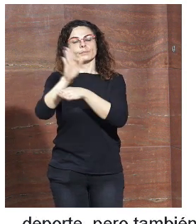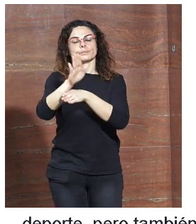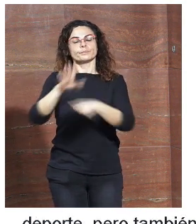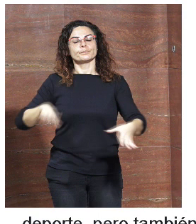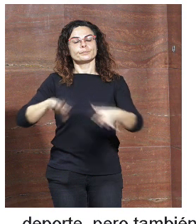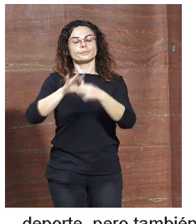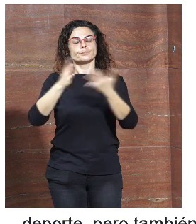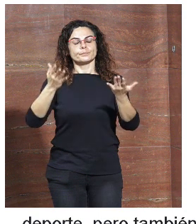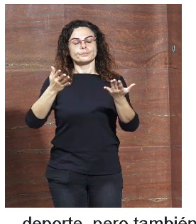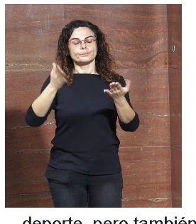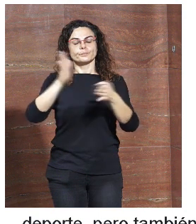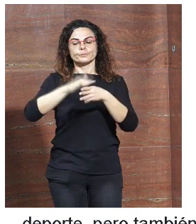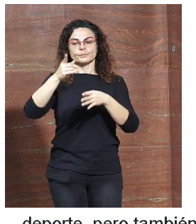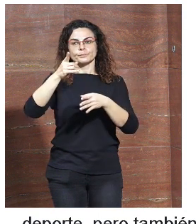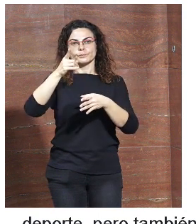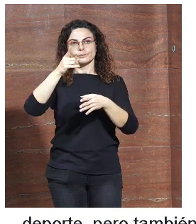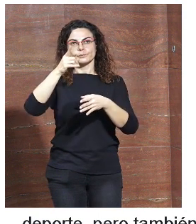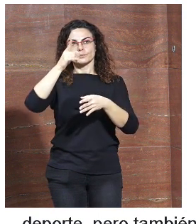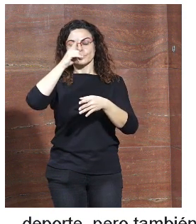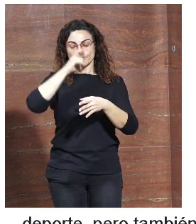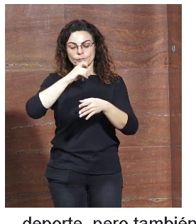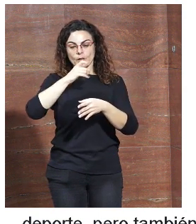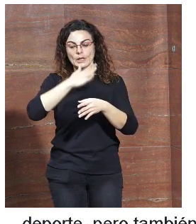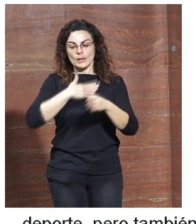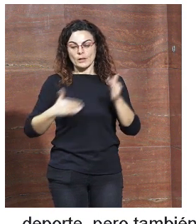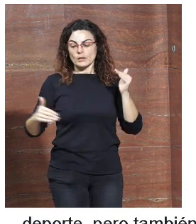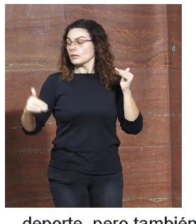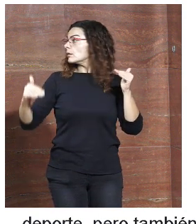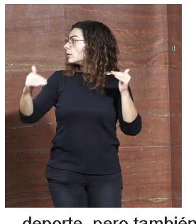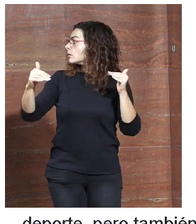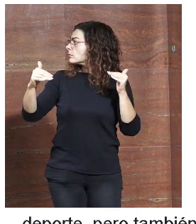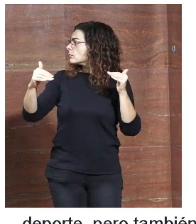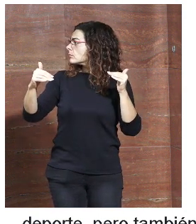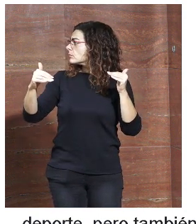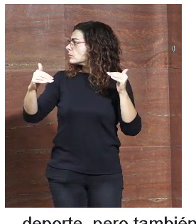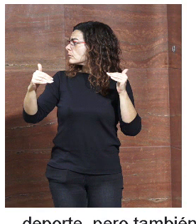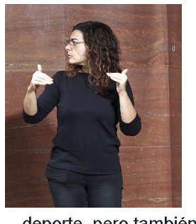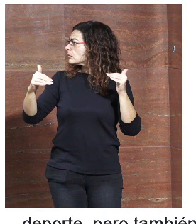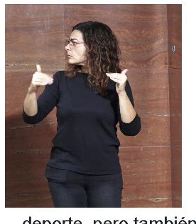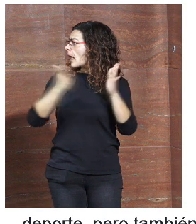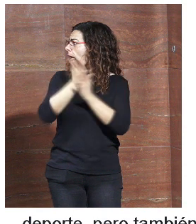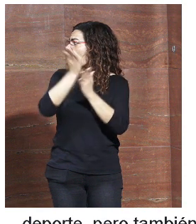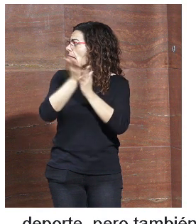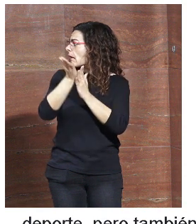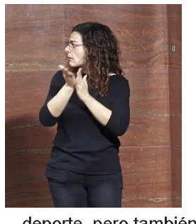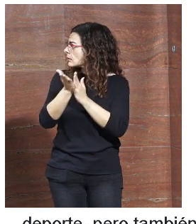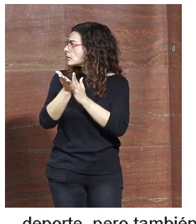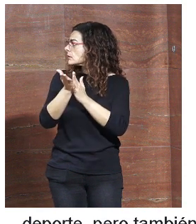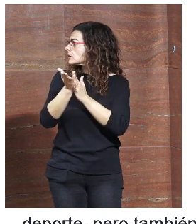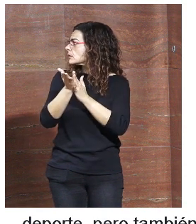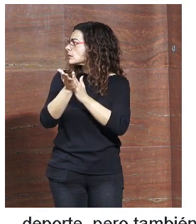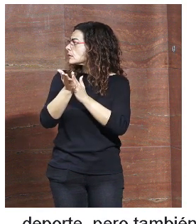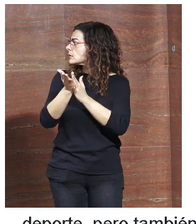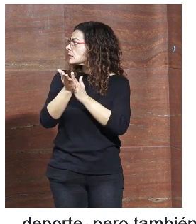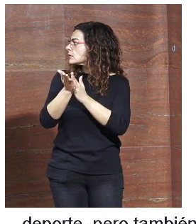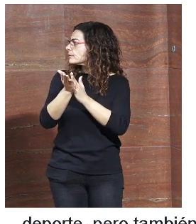en recordar. Los ejes de desigualdad no se interseccionan por acumulación, como decíais antes, no es